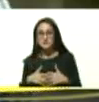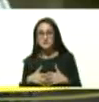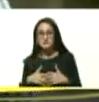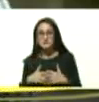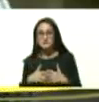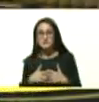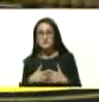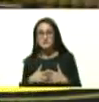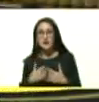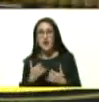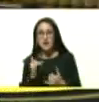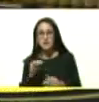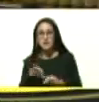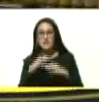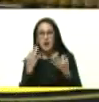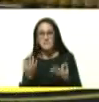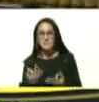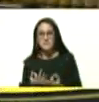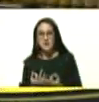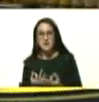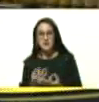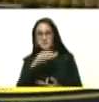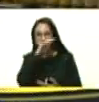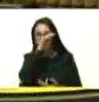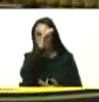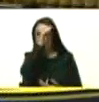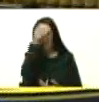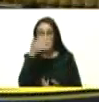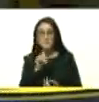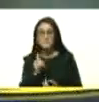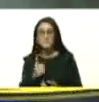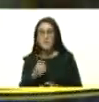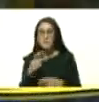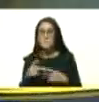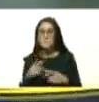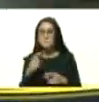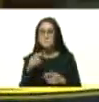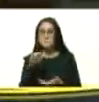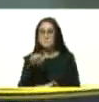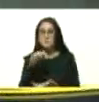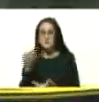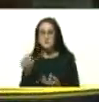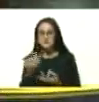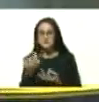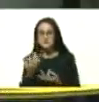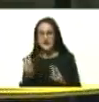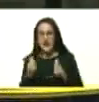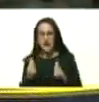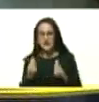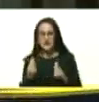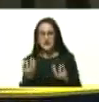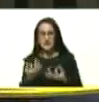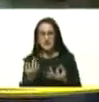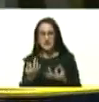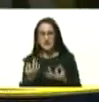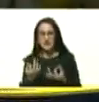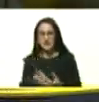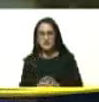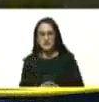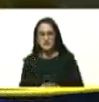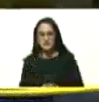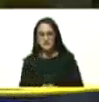una gran familia. Aquí usted podrá encontrar, presidente, uno de los productos de excelentísima calidad. Tan es así que,